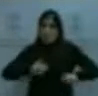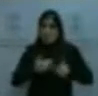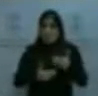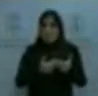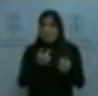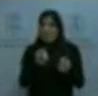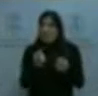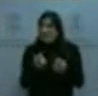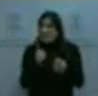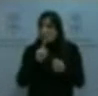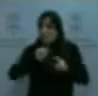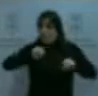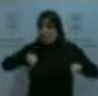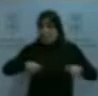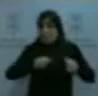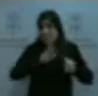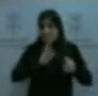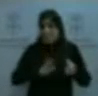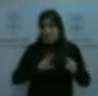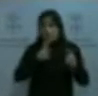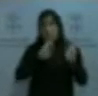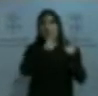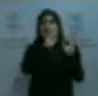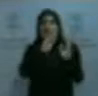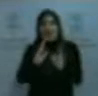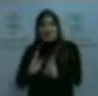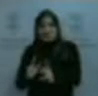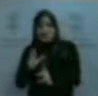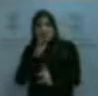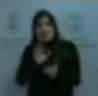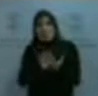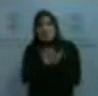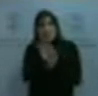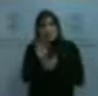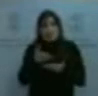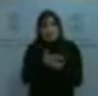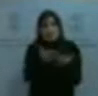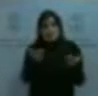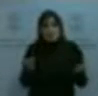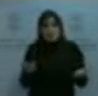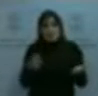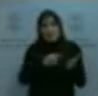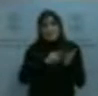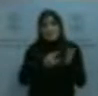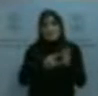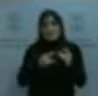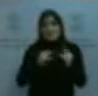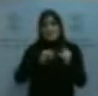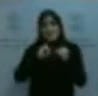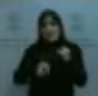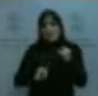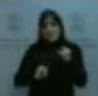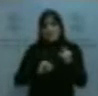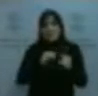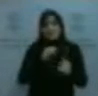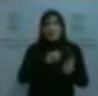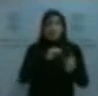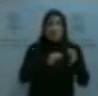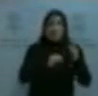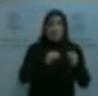administraciones para prestar los servicios de los sistemas digitales, justicia digital, fiscalía digital y sede judicial electrónica que